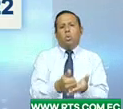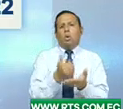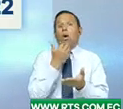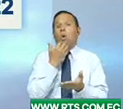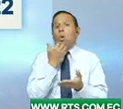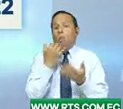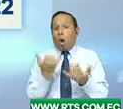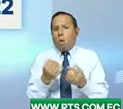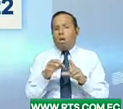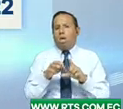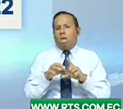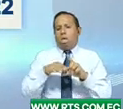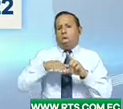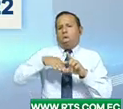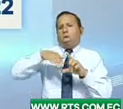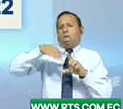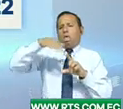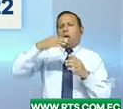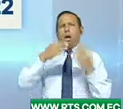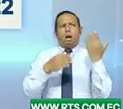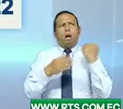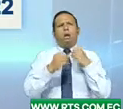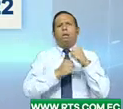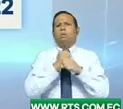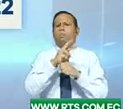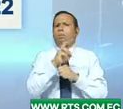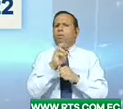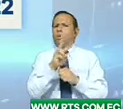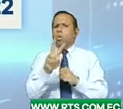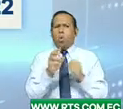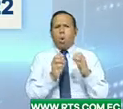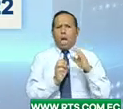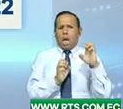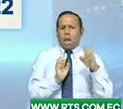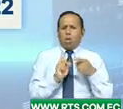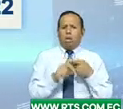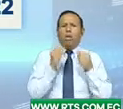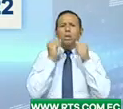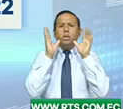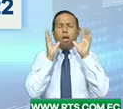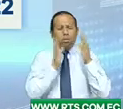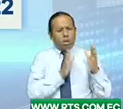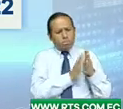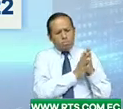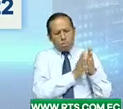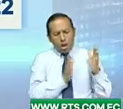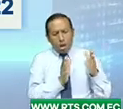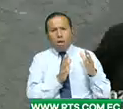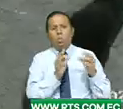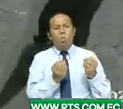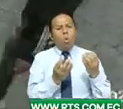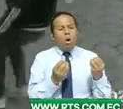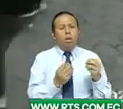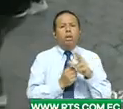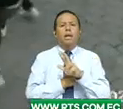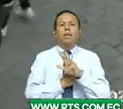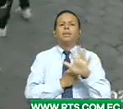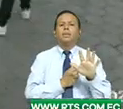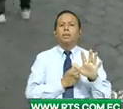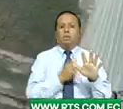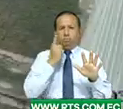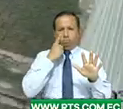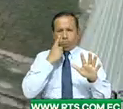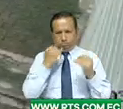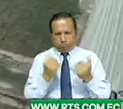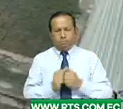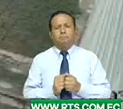comparamos con el 2022, donde se registraron de enero a diciembre 35 de estos hechos. Revisemos los